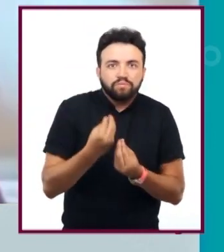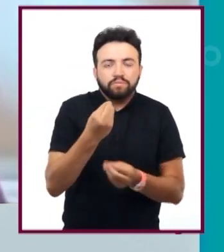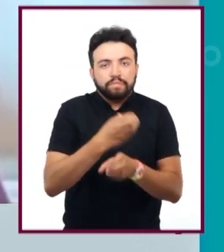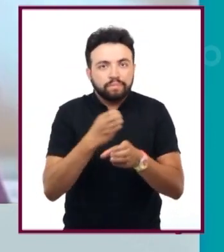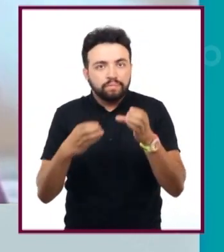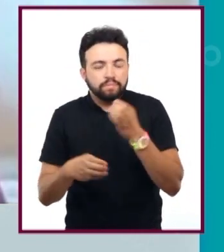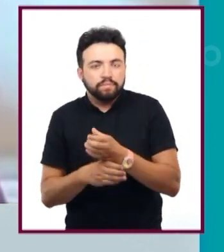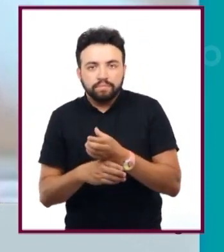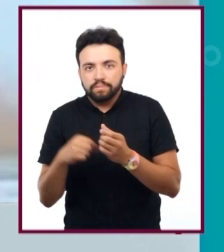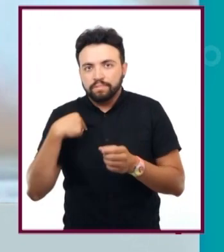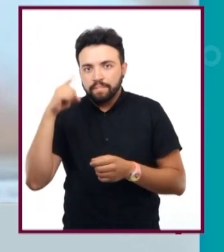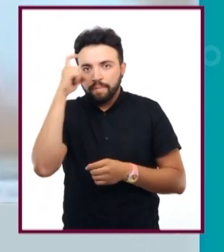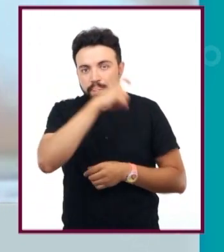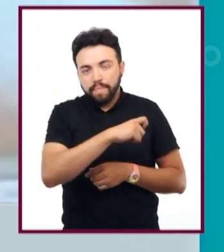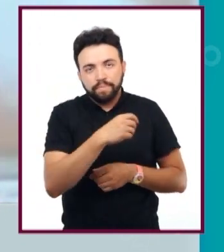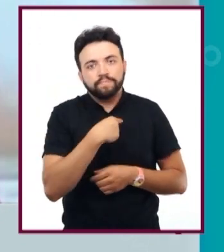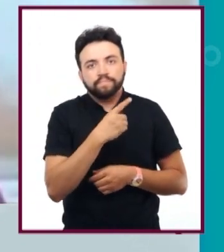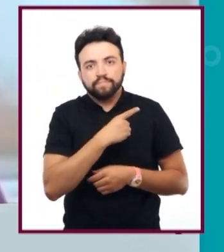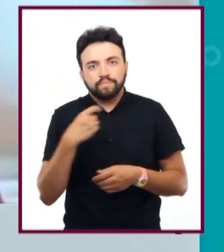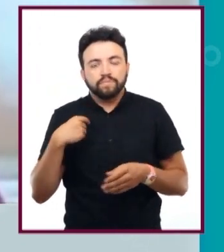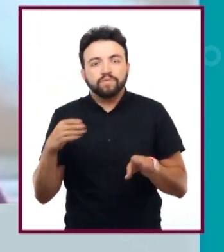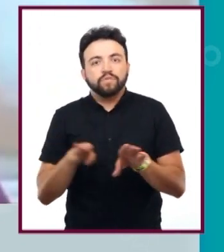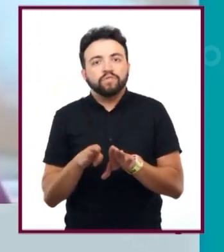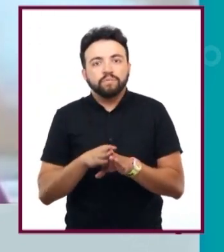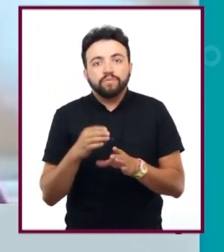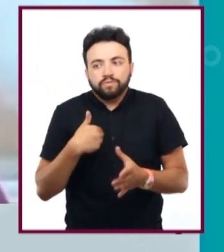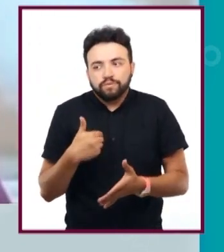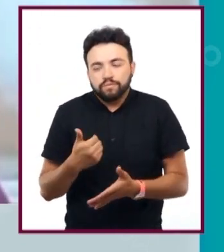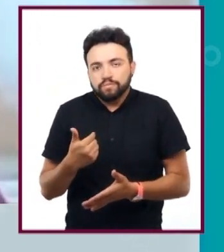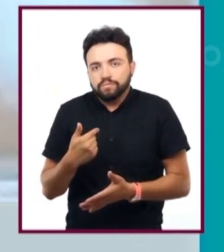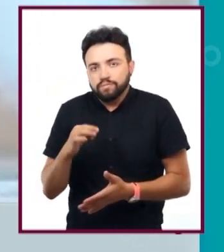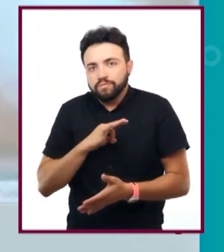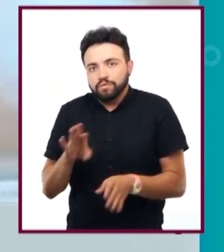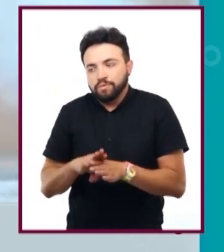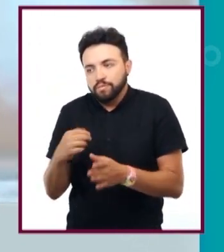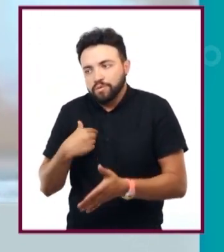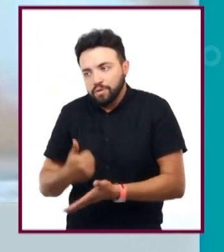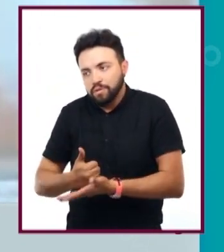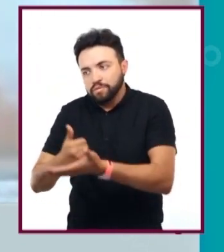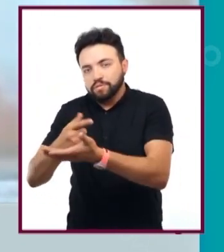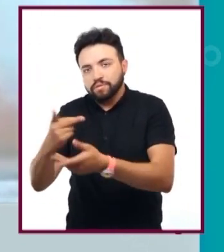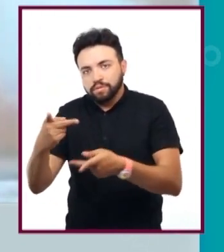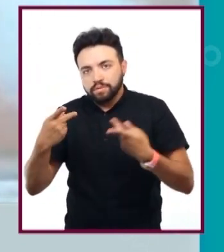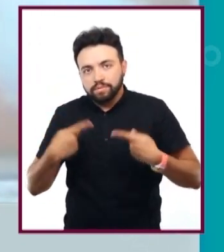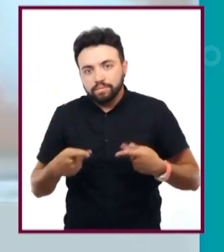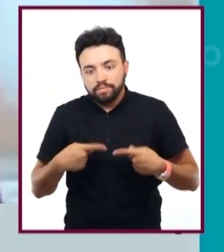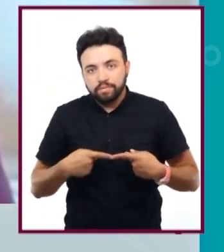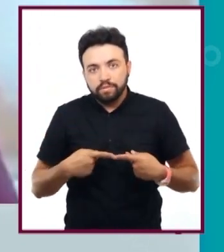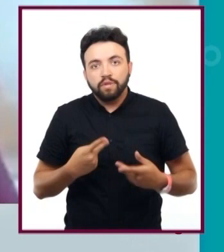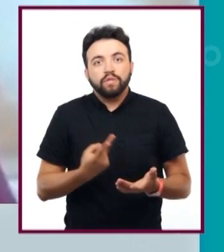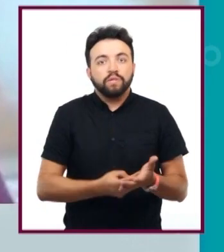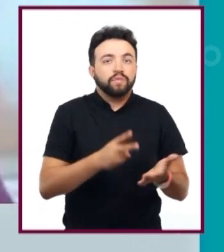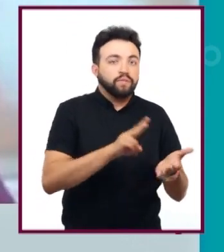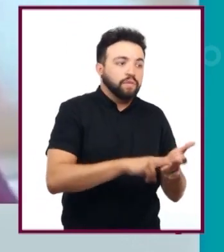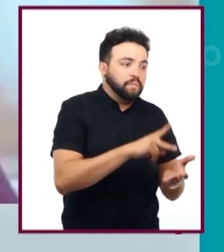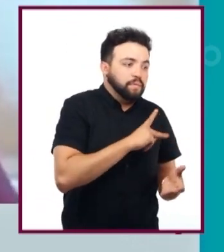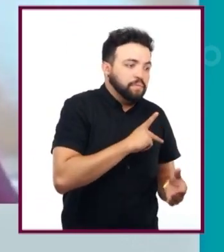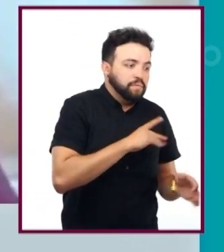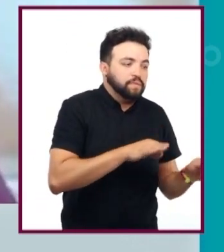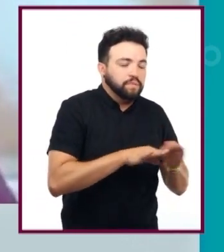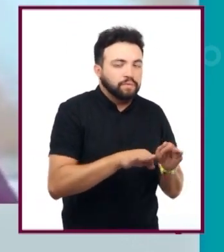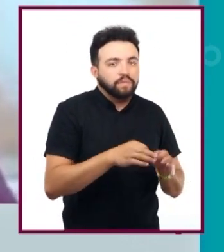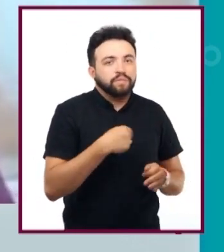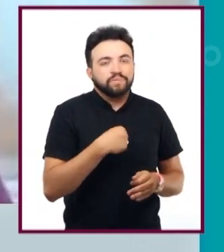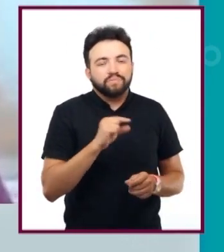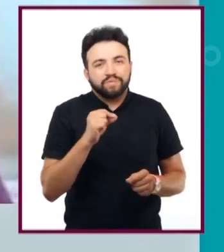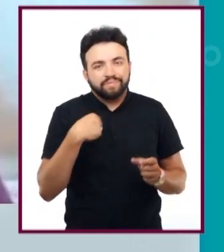acumulan todos o casi todos y tengo que tratar de encontrar la forma en la que le puedo ayudar a esa